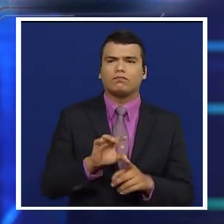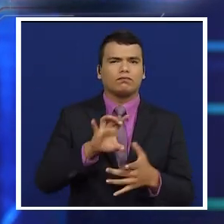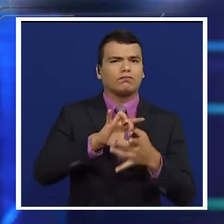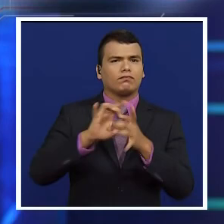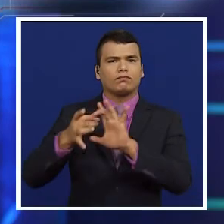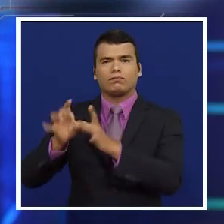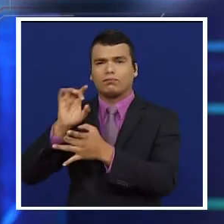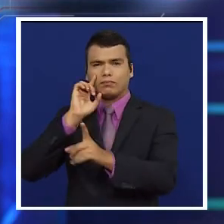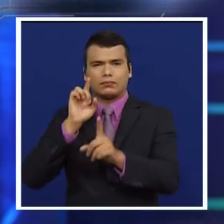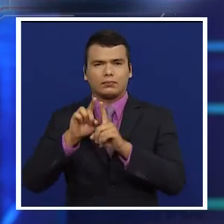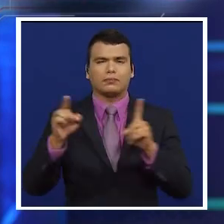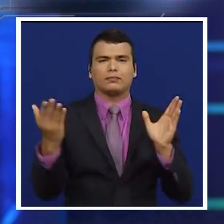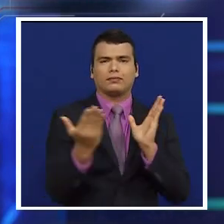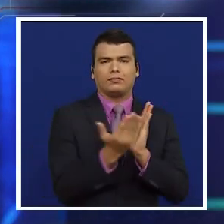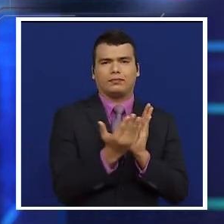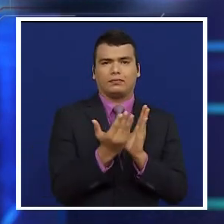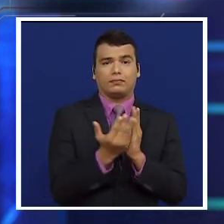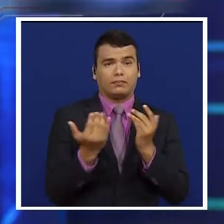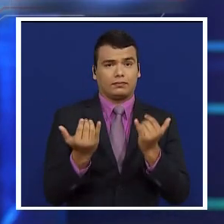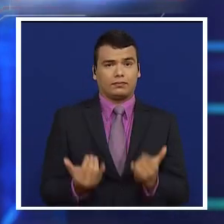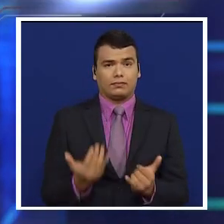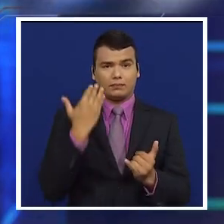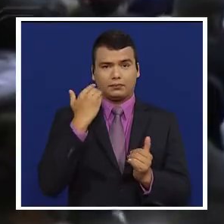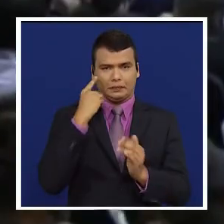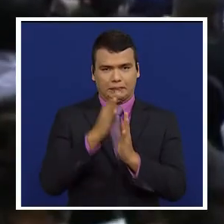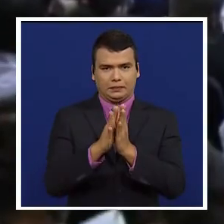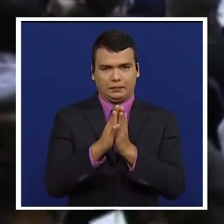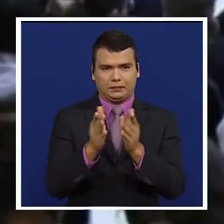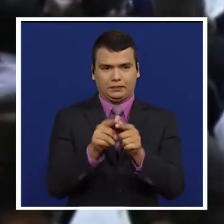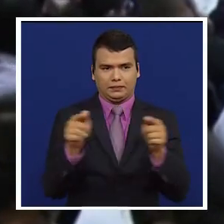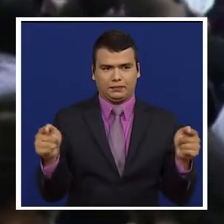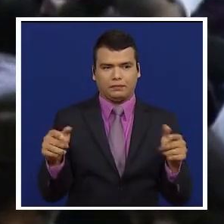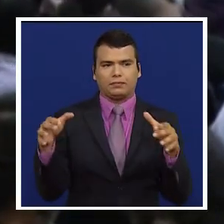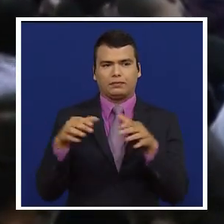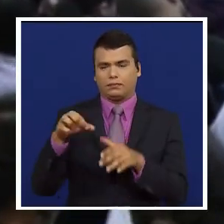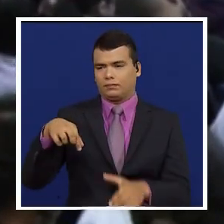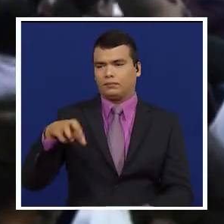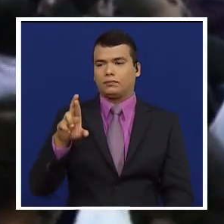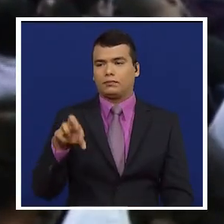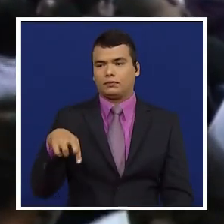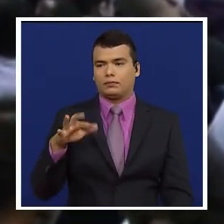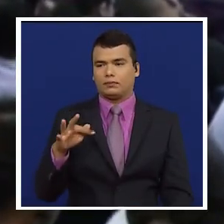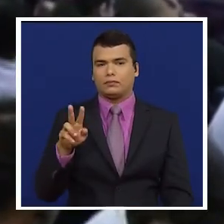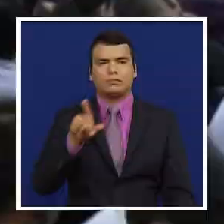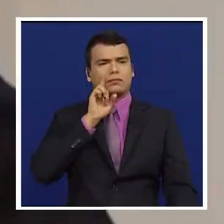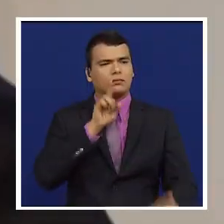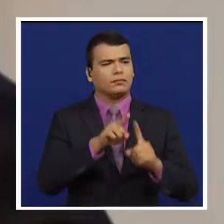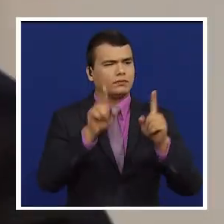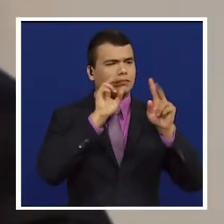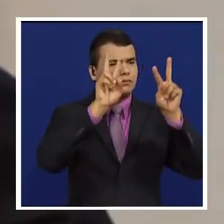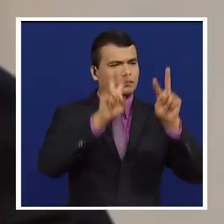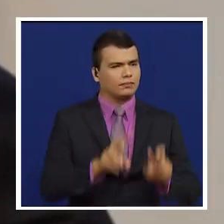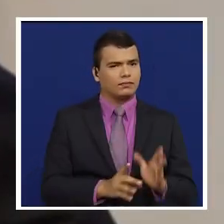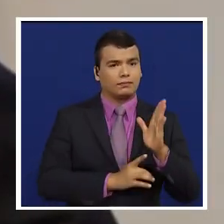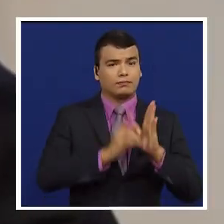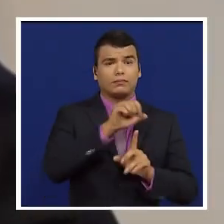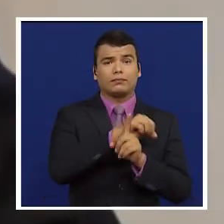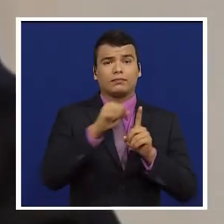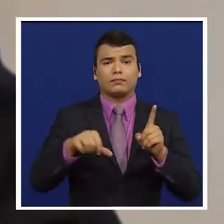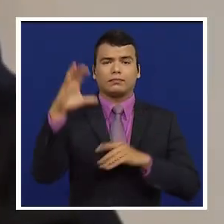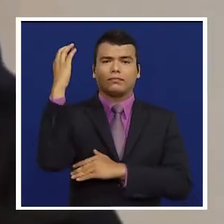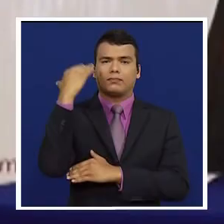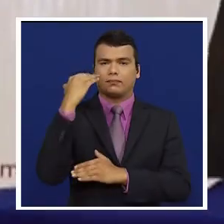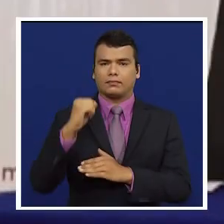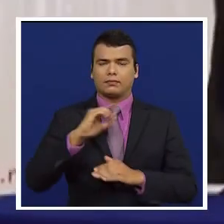de RPTV Televisión, nos tiene más detalles. En pro de la investigación y desarrollo social en Colombia, la ministra de Educación,